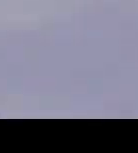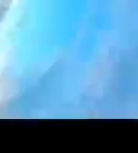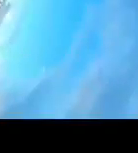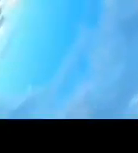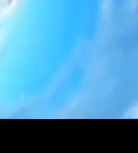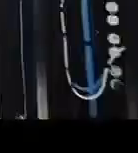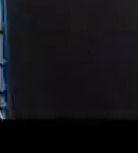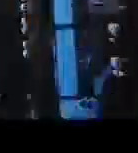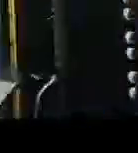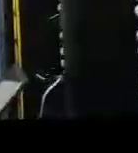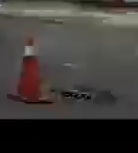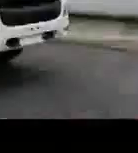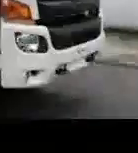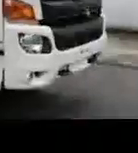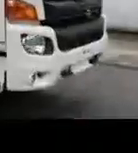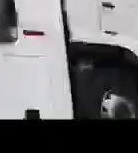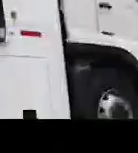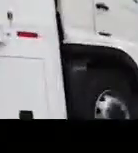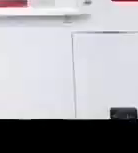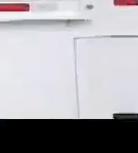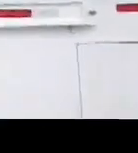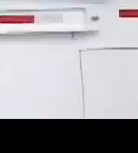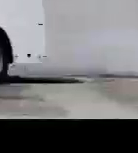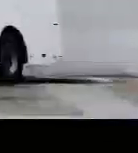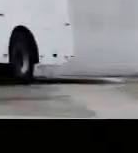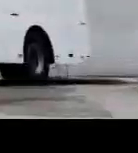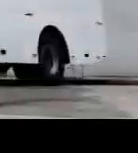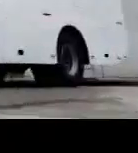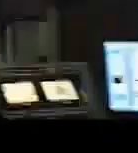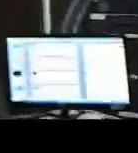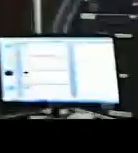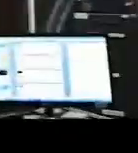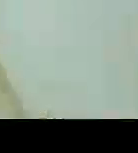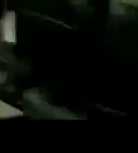Nuevos contenidos y poderosas señales de información.